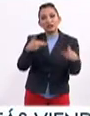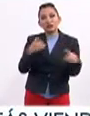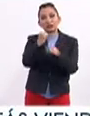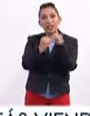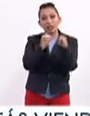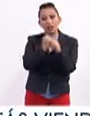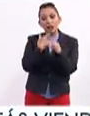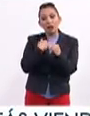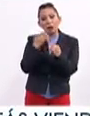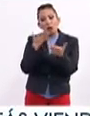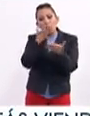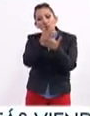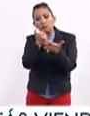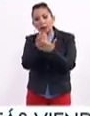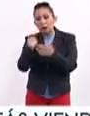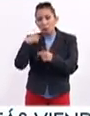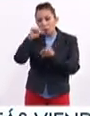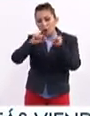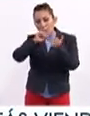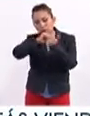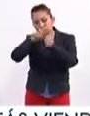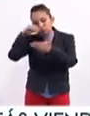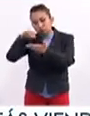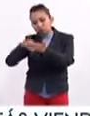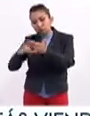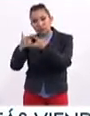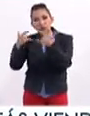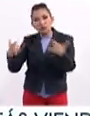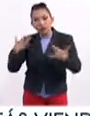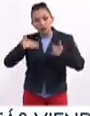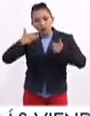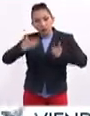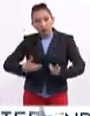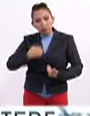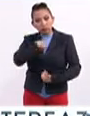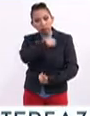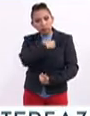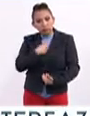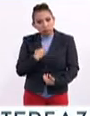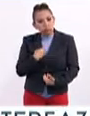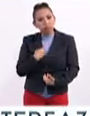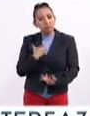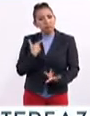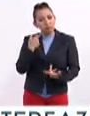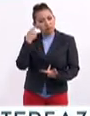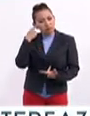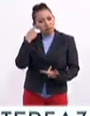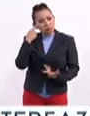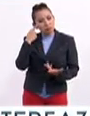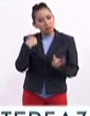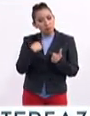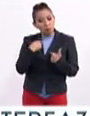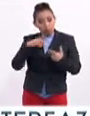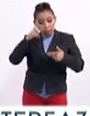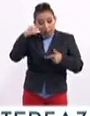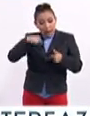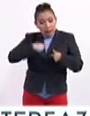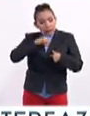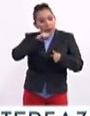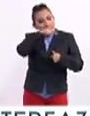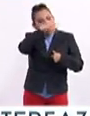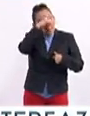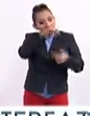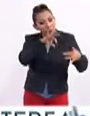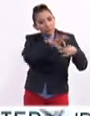Internacionales. Entonces, te digo, te va creando un perfil. Claro. Y es un perfil del cual tú tienes que estar comprometido y que tienes que decir, bueno, esto es por mí, pero también es